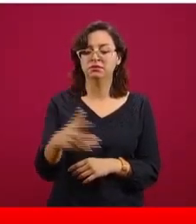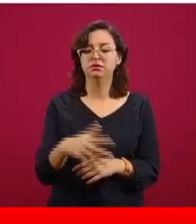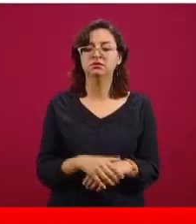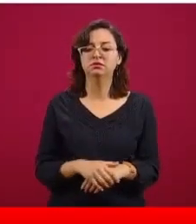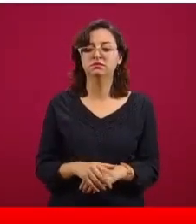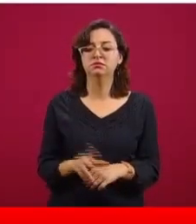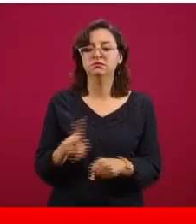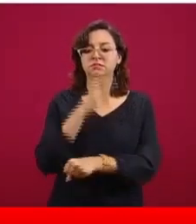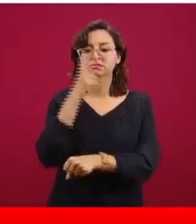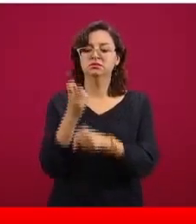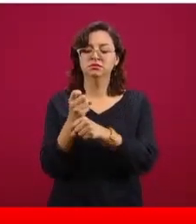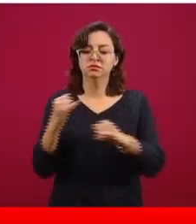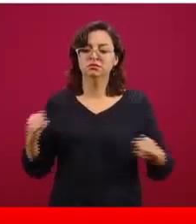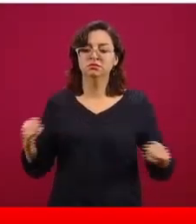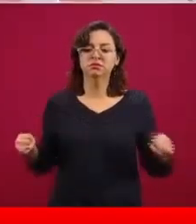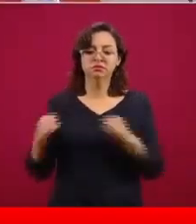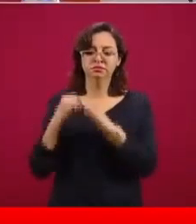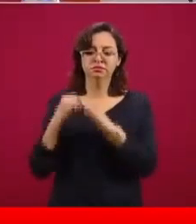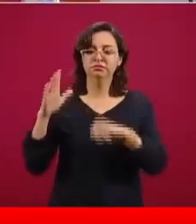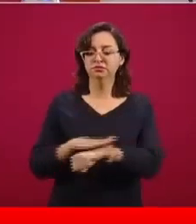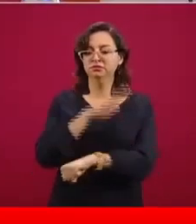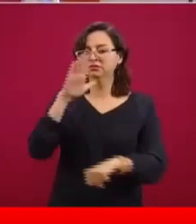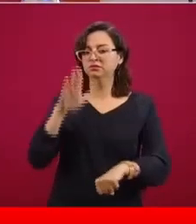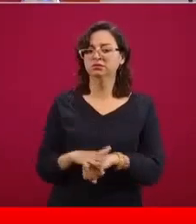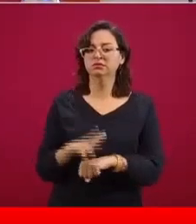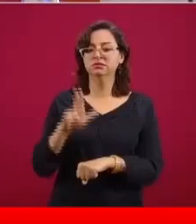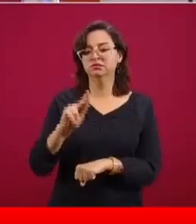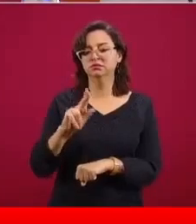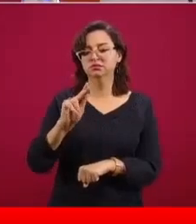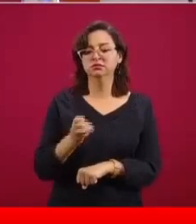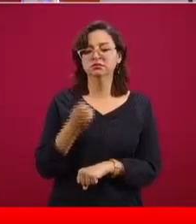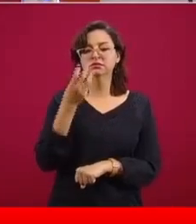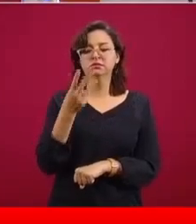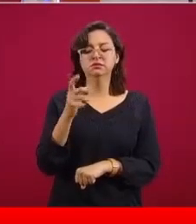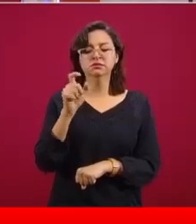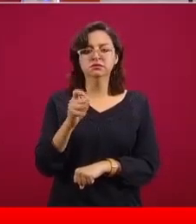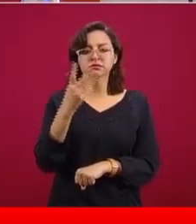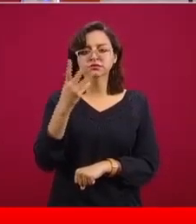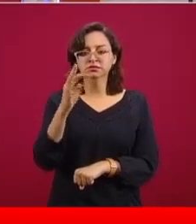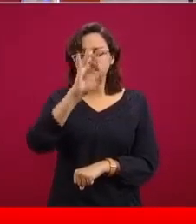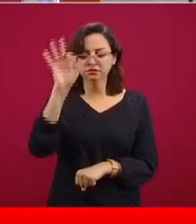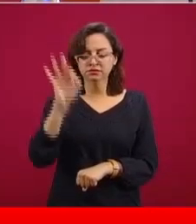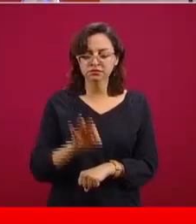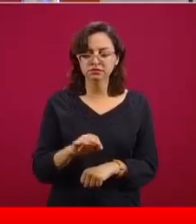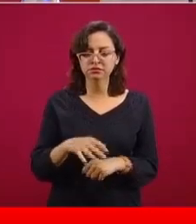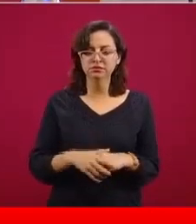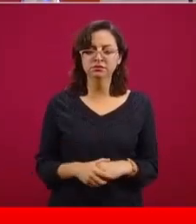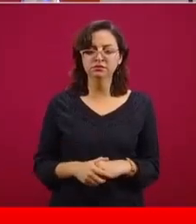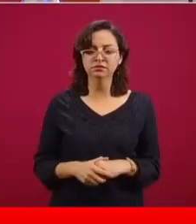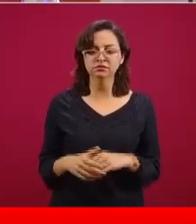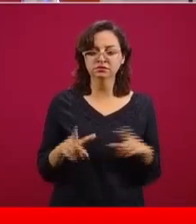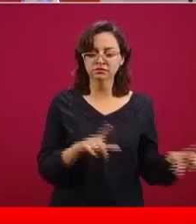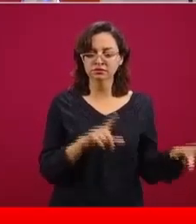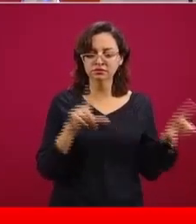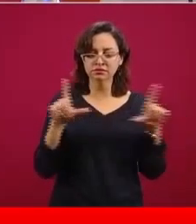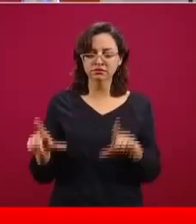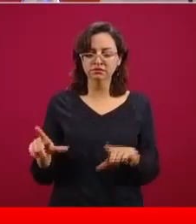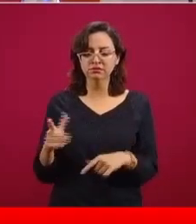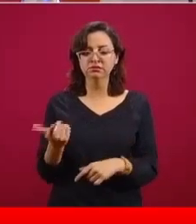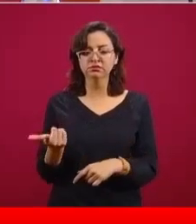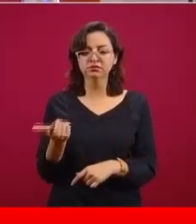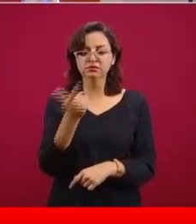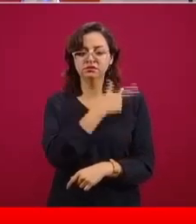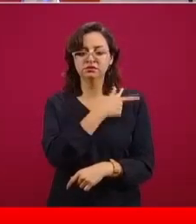segunda institución calificada en el país con el 83.4 y esta es la guardia nacional